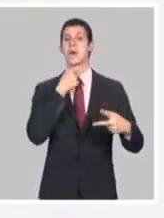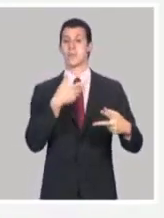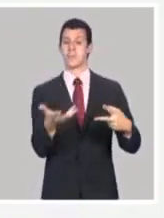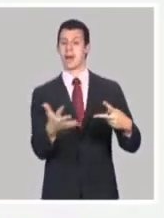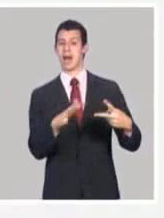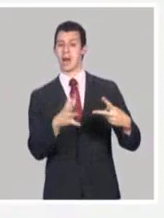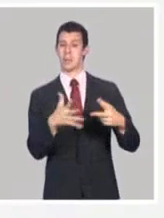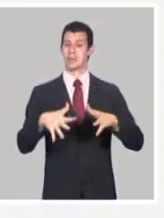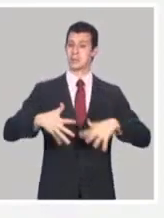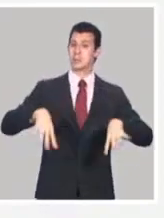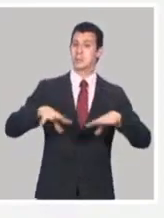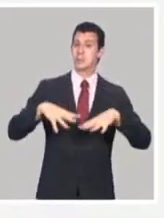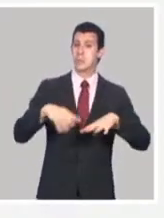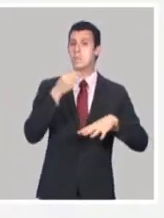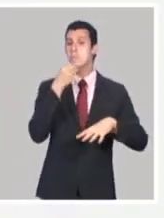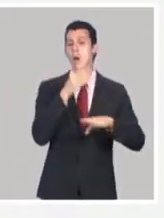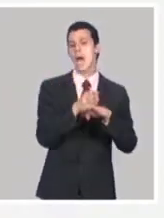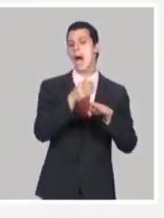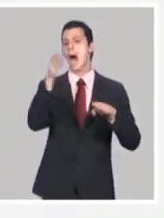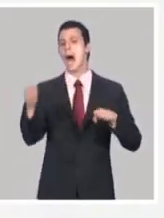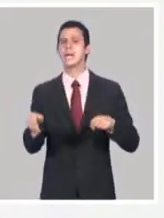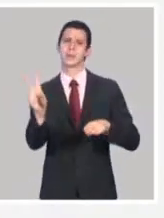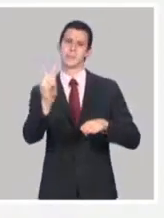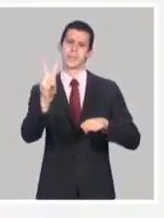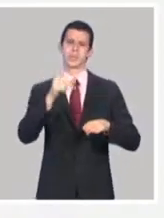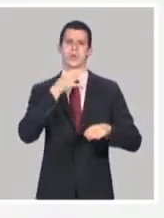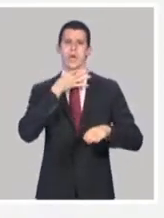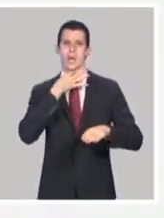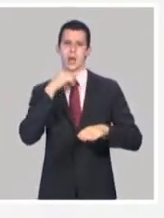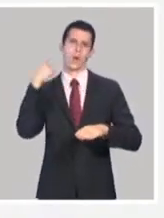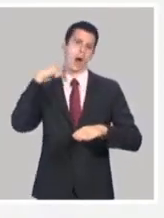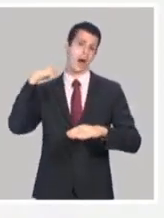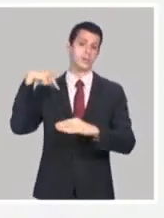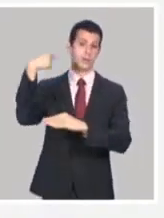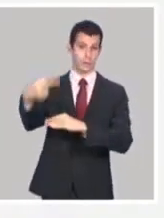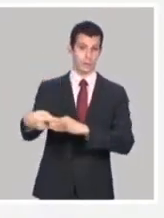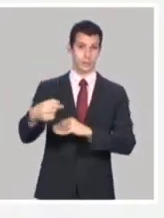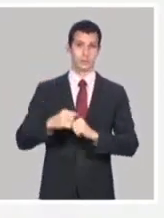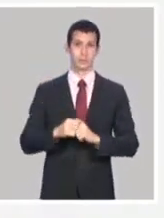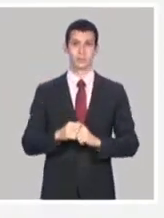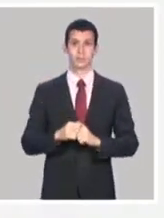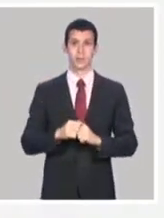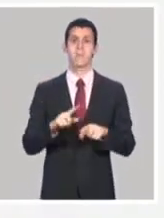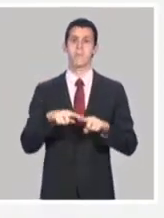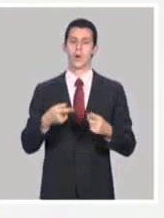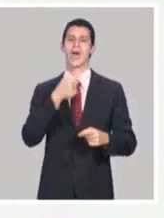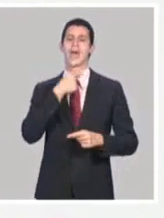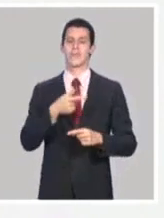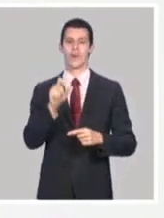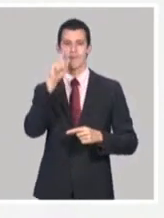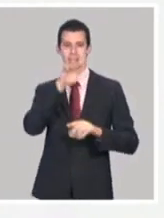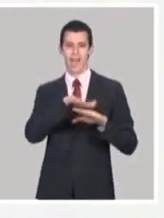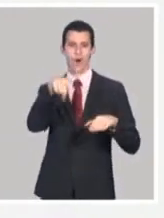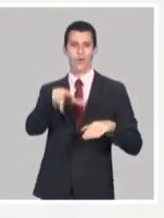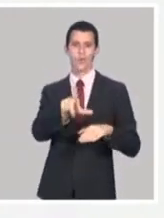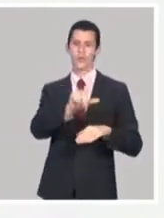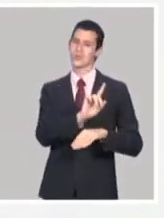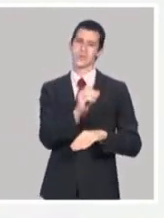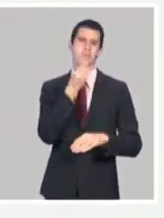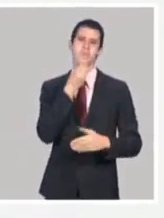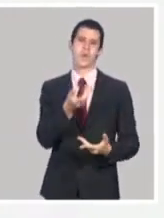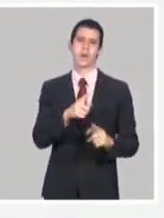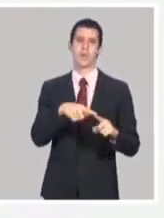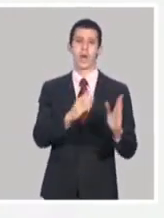2022 es decir pudiera adelantar se pudieran adelantar algunas semanas de actividades pero con mermelero culmina el